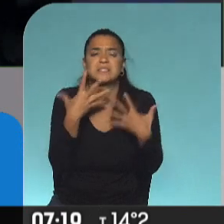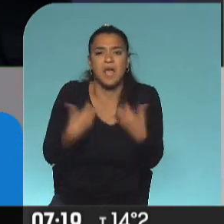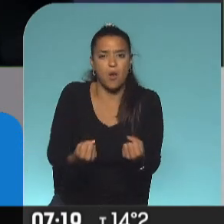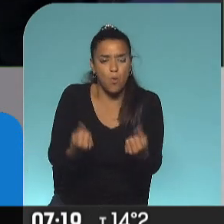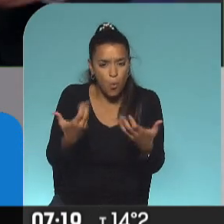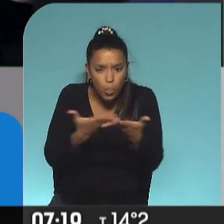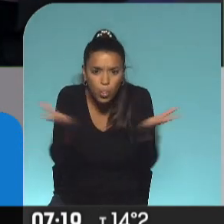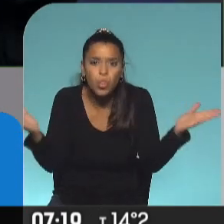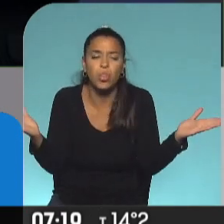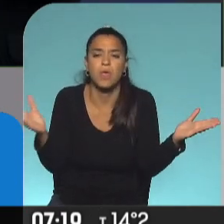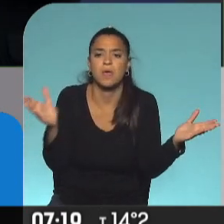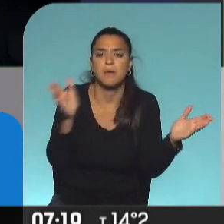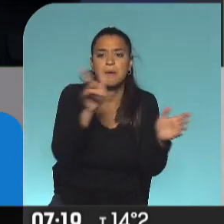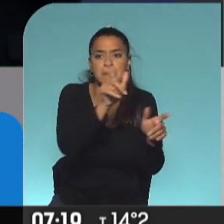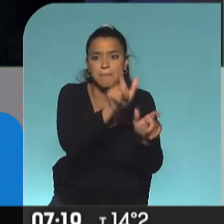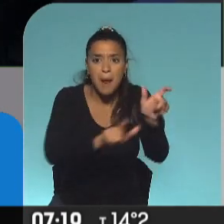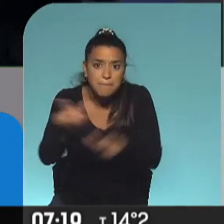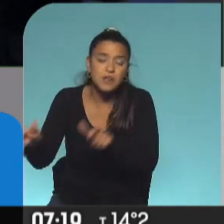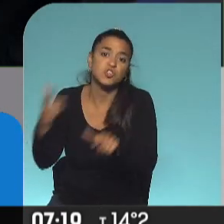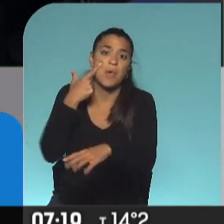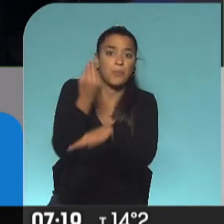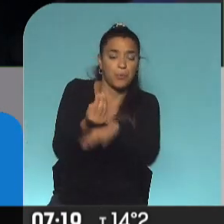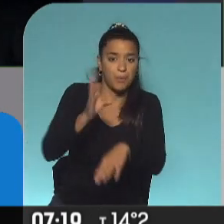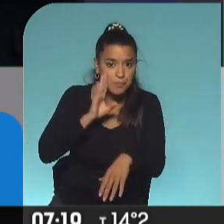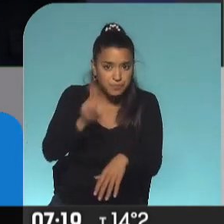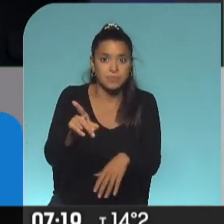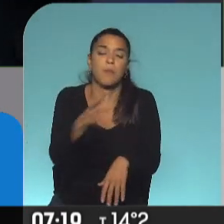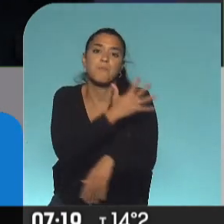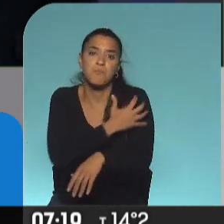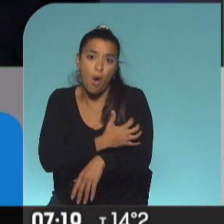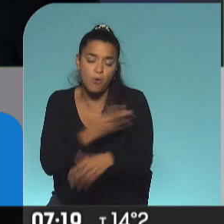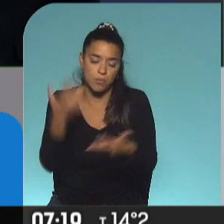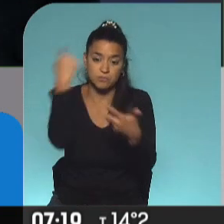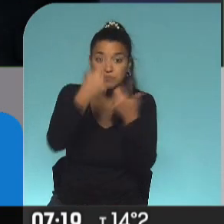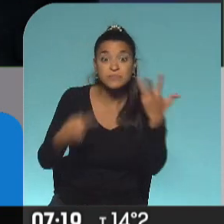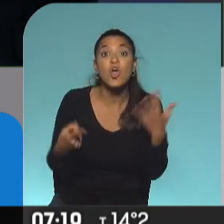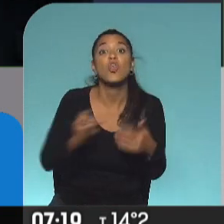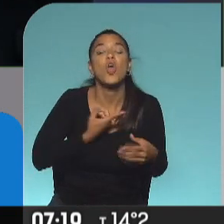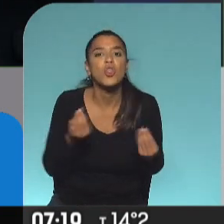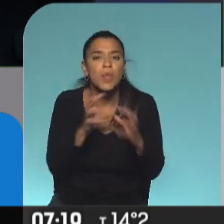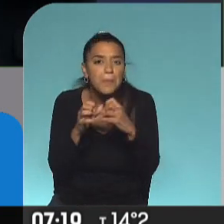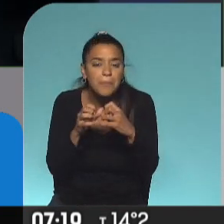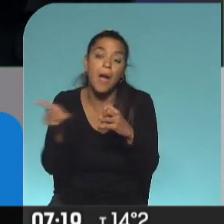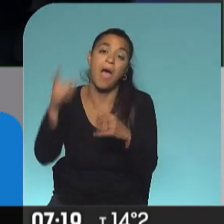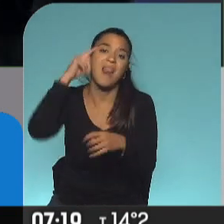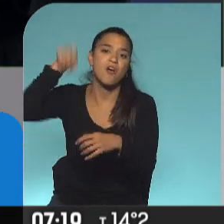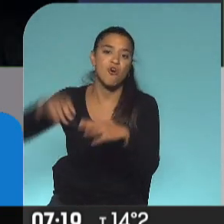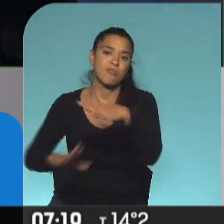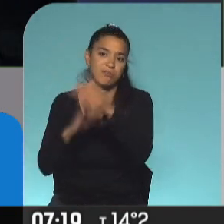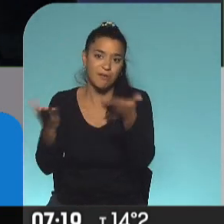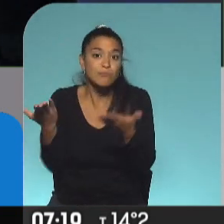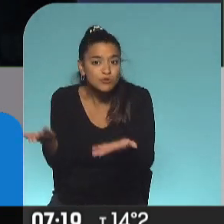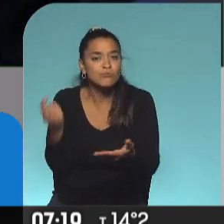salud más amplio para los ciudadanos norteamericanos de bajos recursos. Todas esas cosas se terminan definiendo en la Corte. Entonces, algo muy importante en Estados